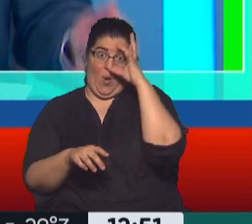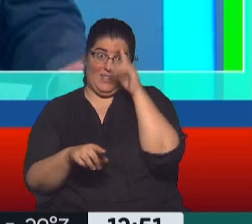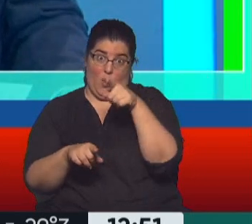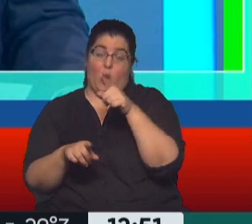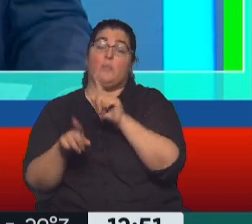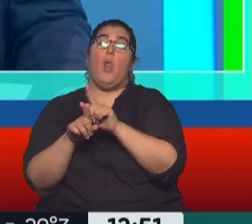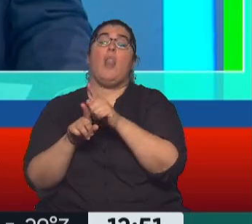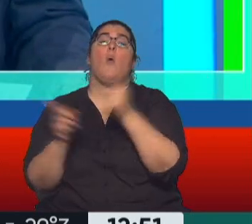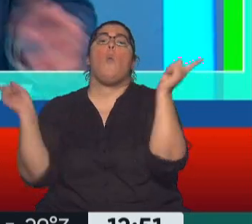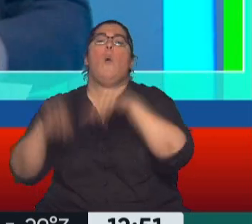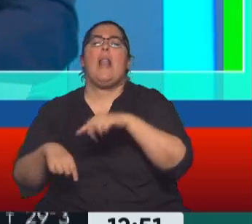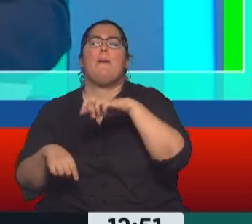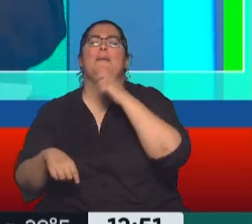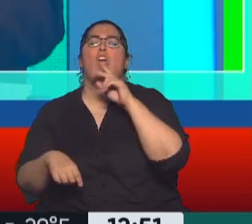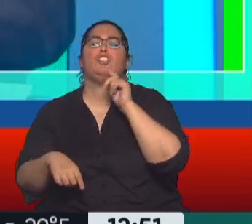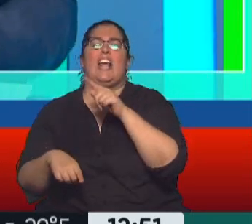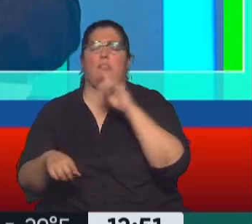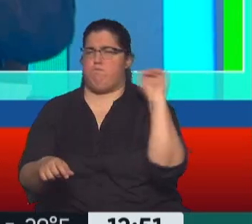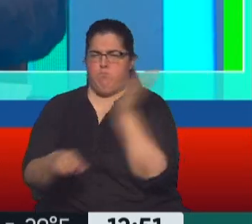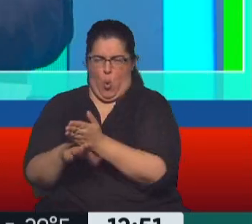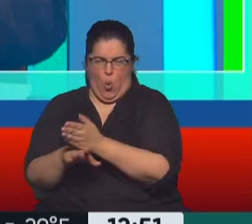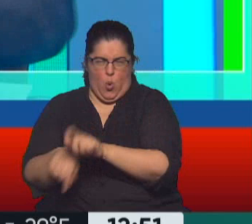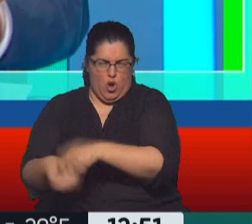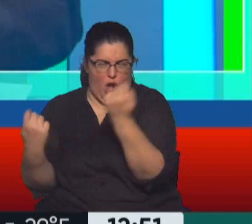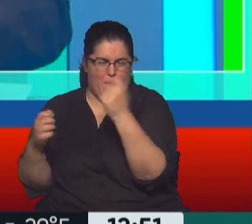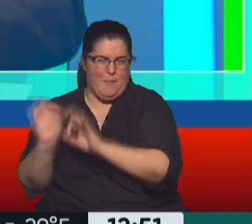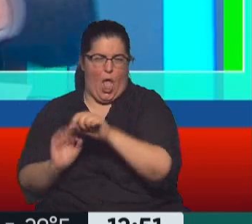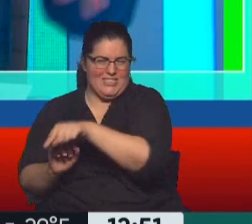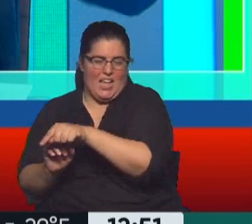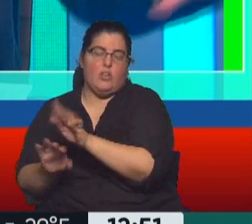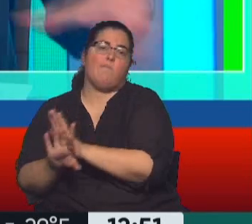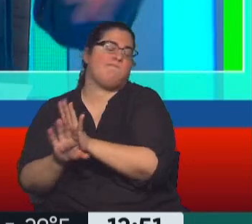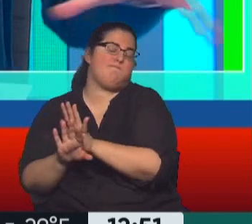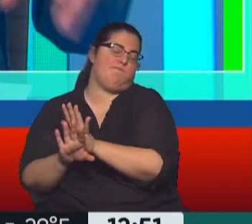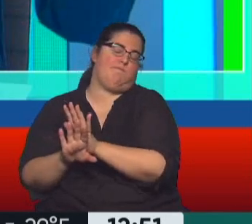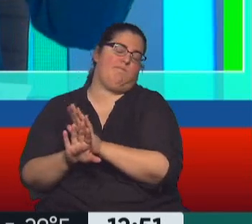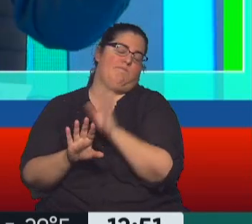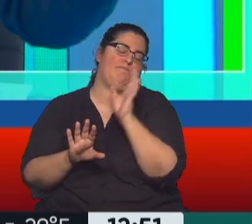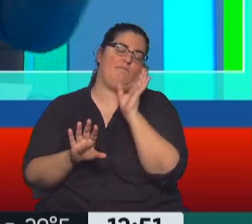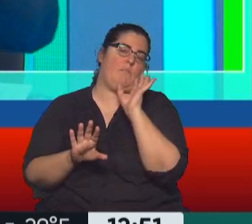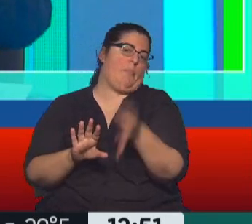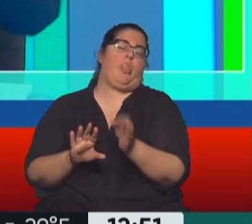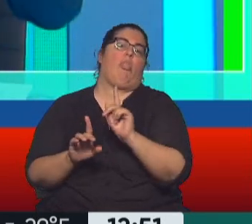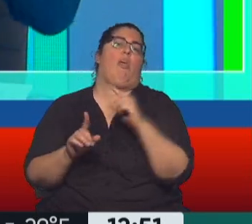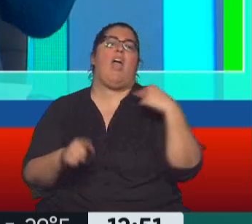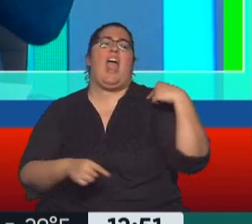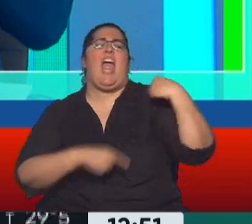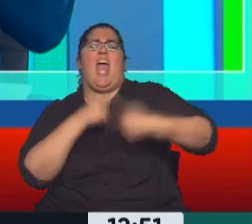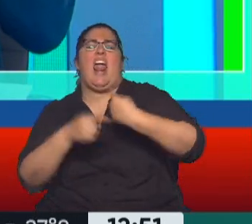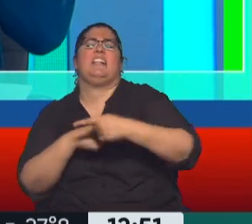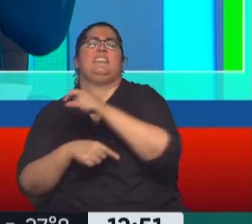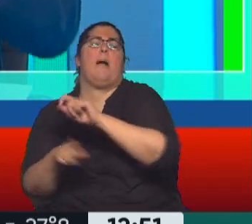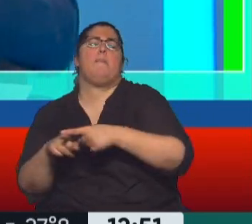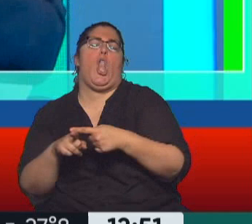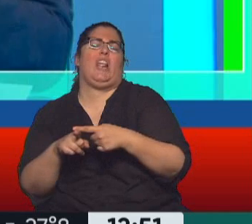pinochetismo o la reivindicación del pinochetismo. Claro. Esto es una cierta forma, es el entierro final, digamos, de esa herencia que toda la transición no se podía